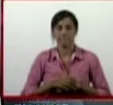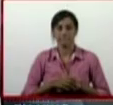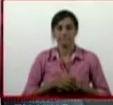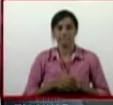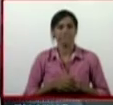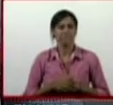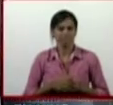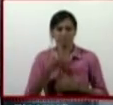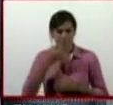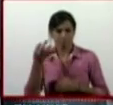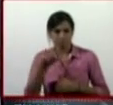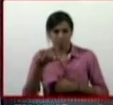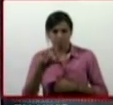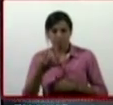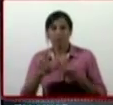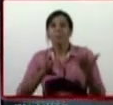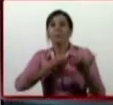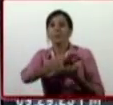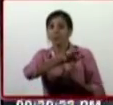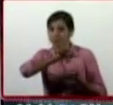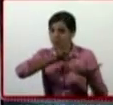¿Verdad? Es un problema,